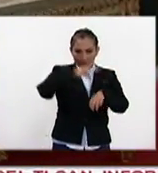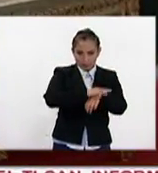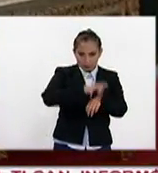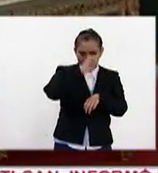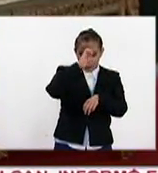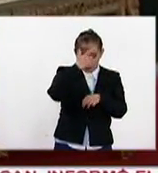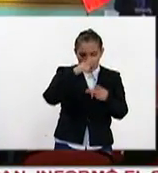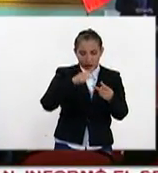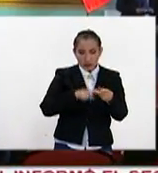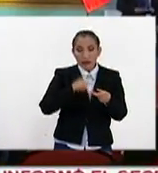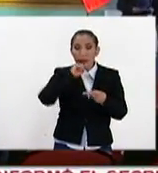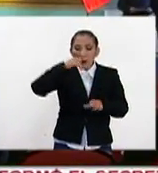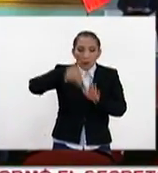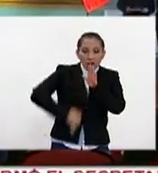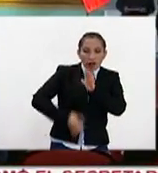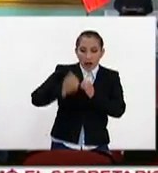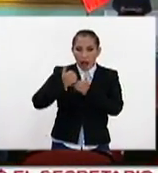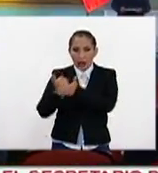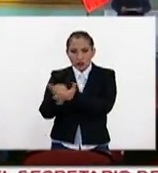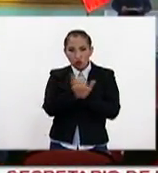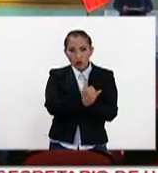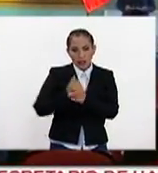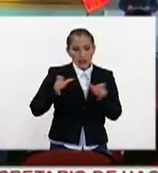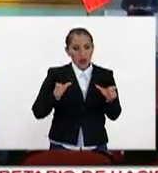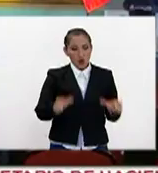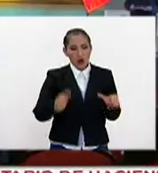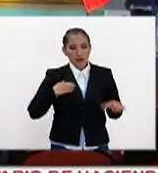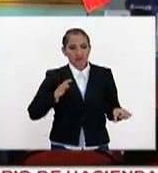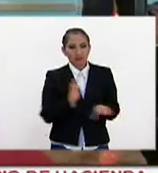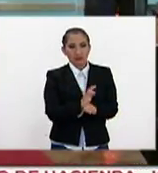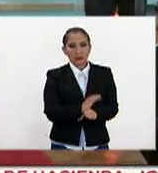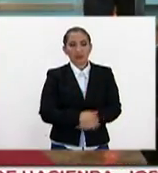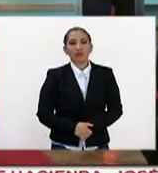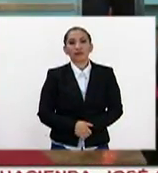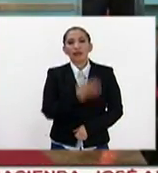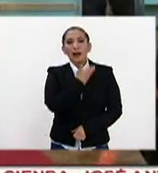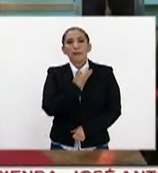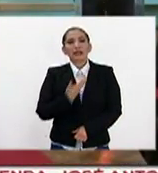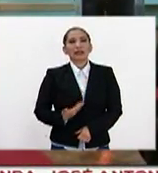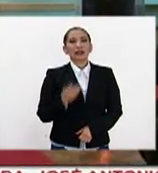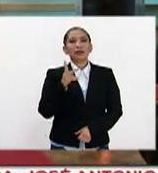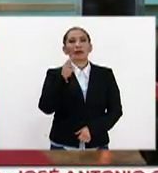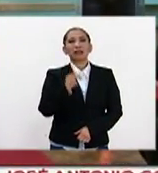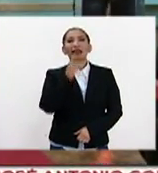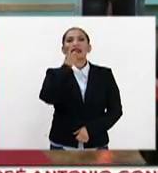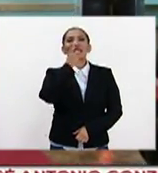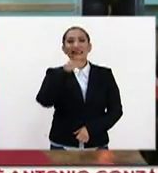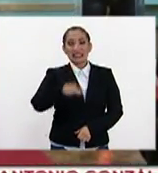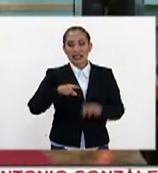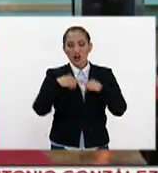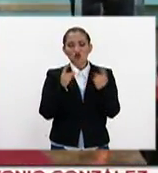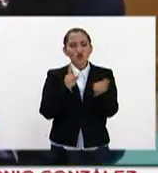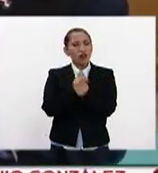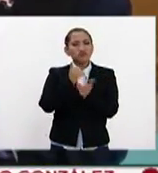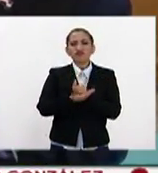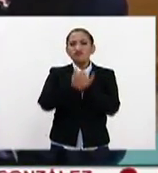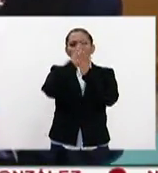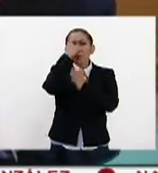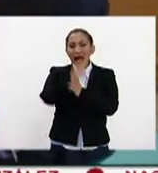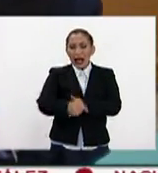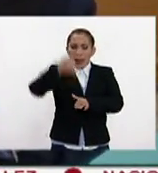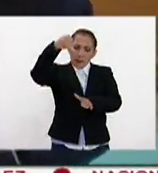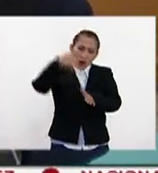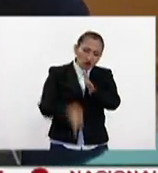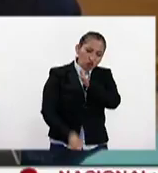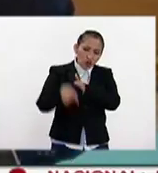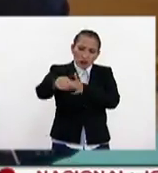aeroespacial, además de profundizar en la colaboración en seguridad y defensa. El presidente Peña Nieto dijo que este encuentro servirá para ir más